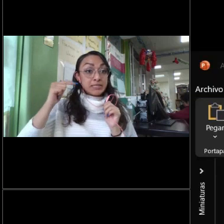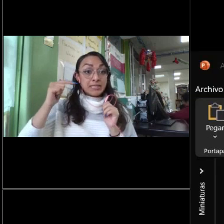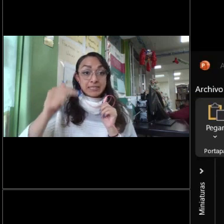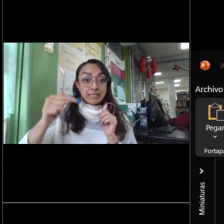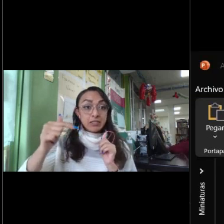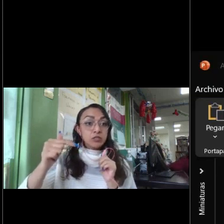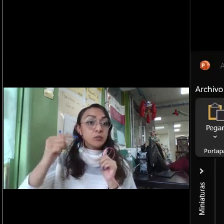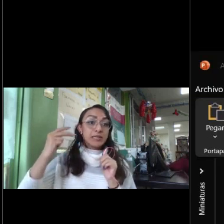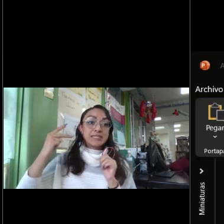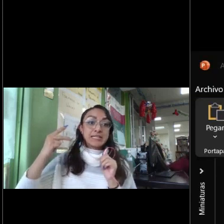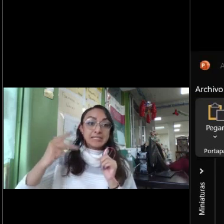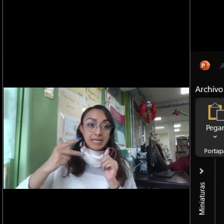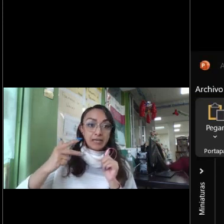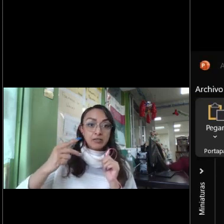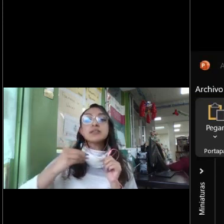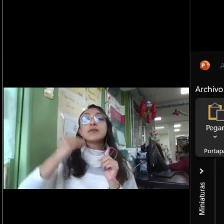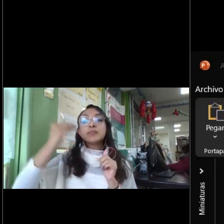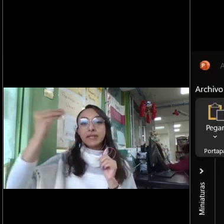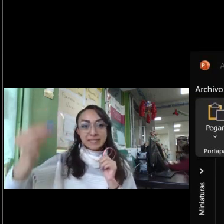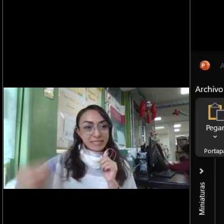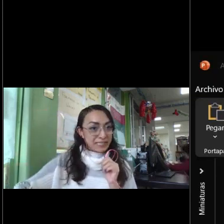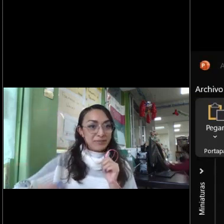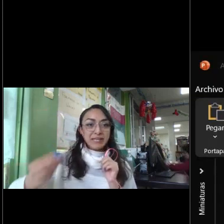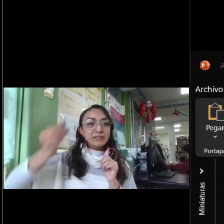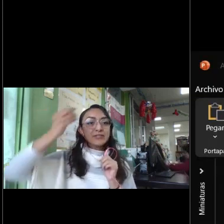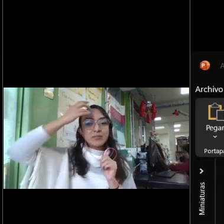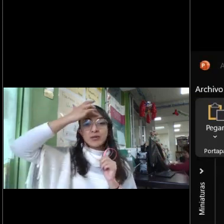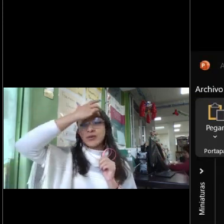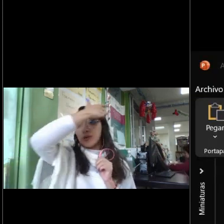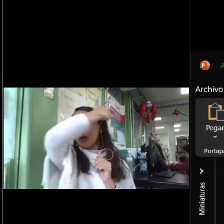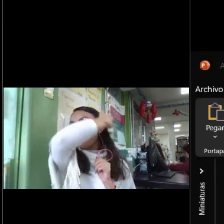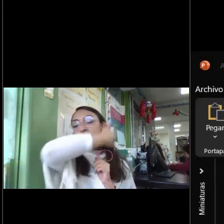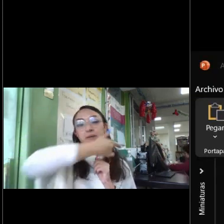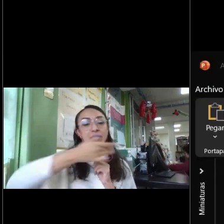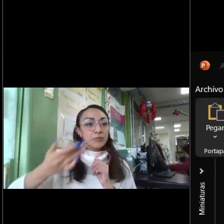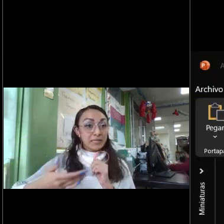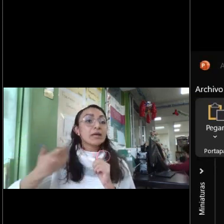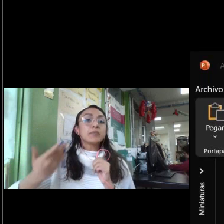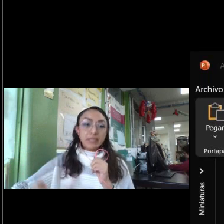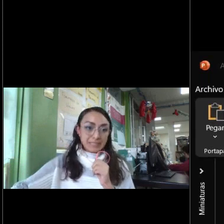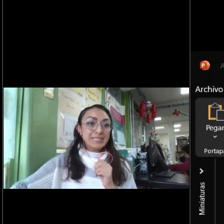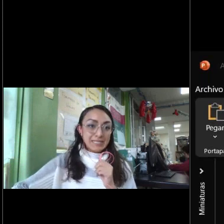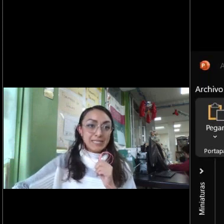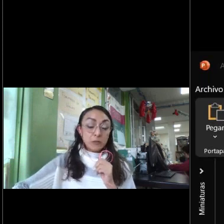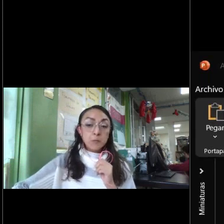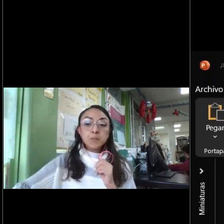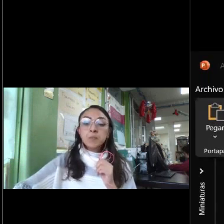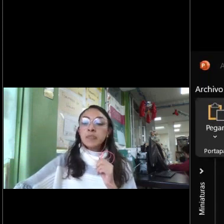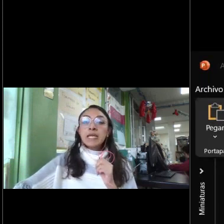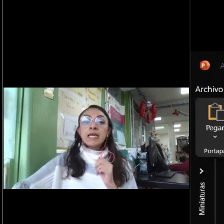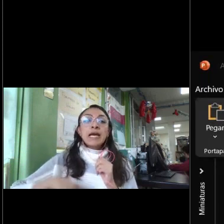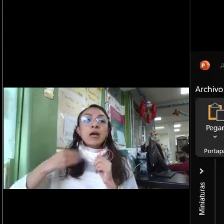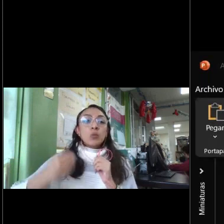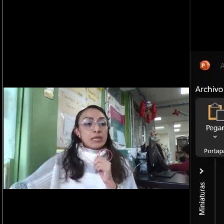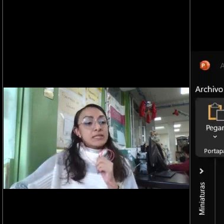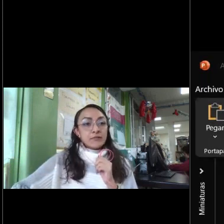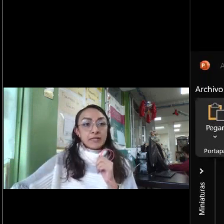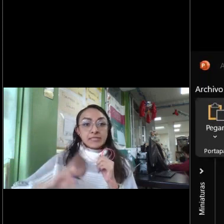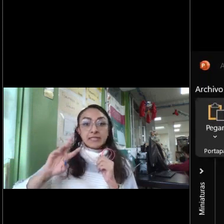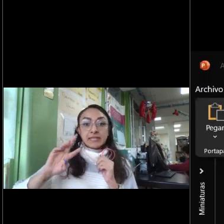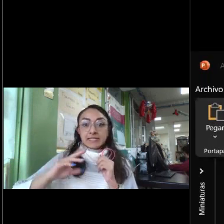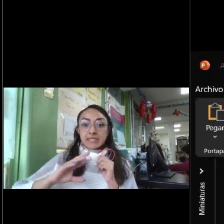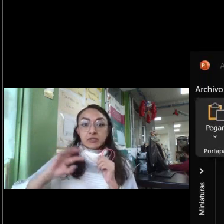orales, pueden ser escritos, pueden ser señados, pueden ser silbados, como lo comentaba la compañera, porque sí es cierto. ¿Cuál